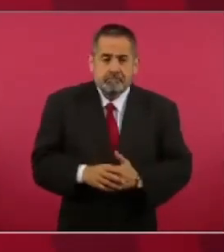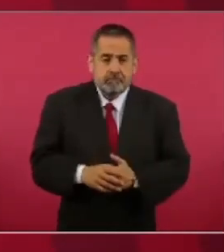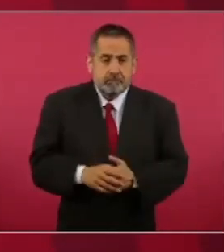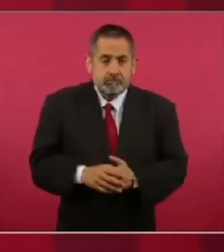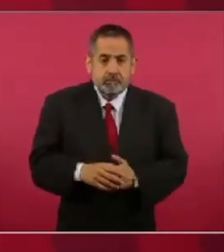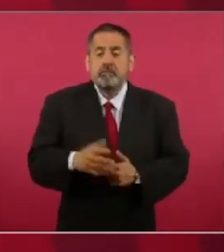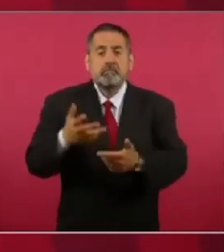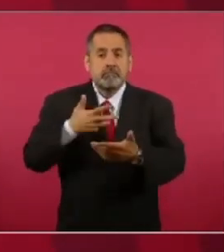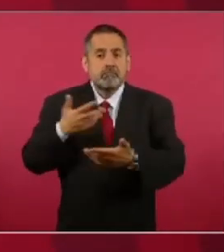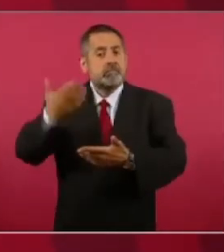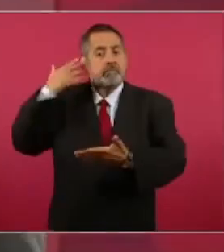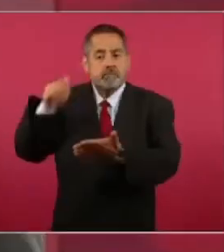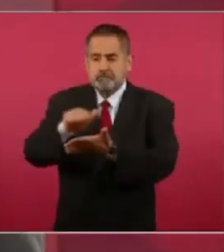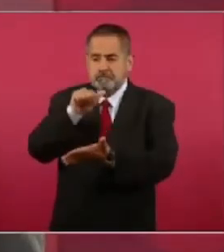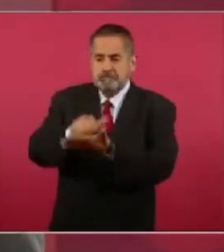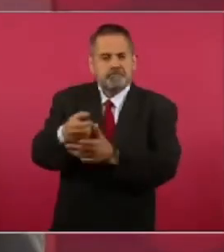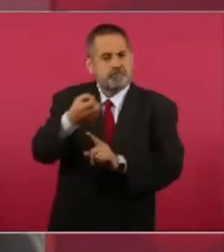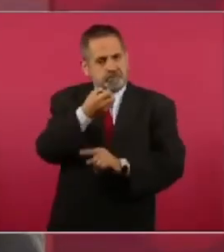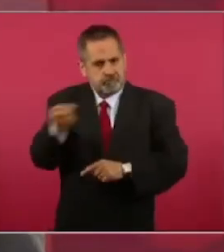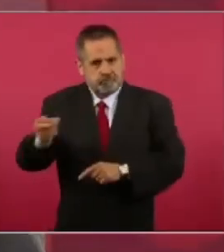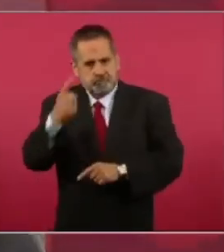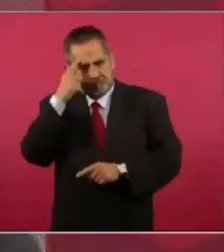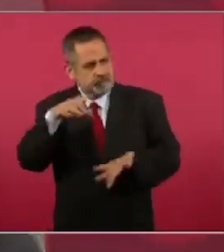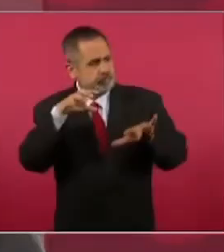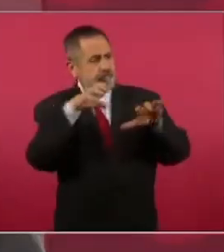con órdenes de aprehensión.